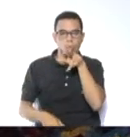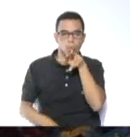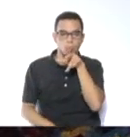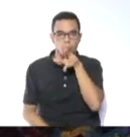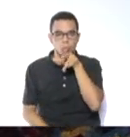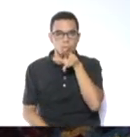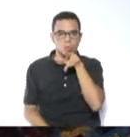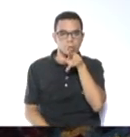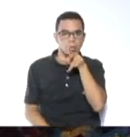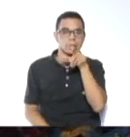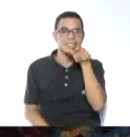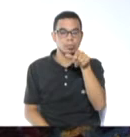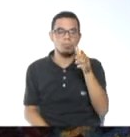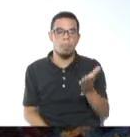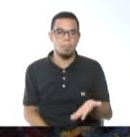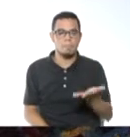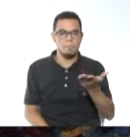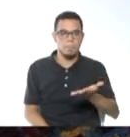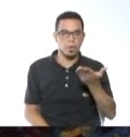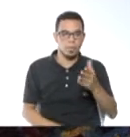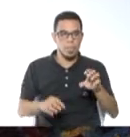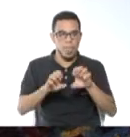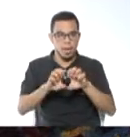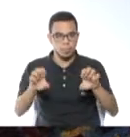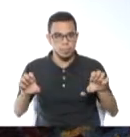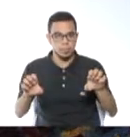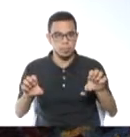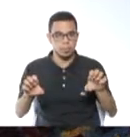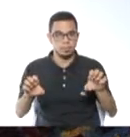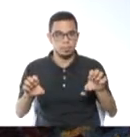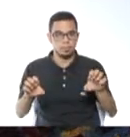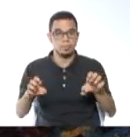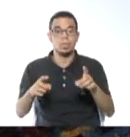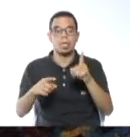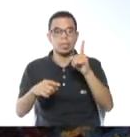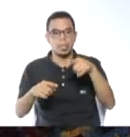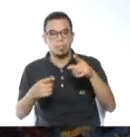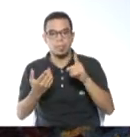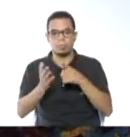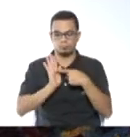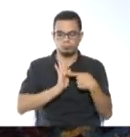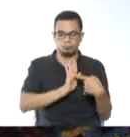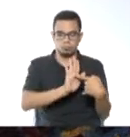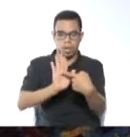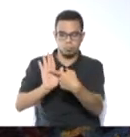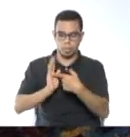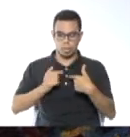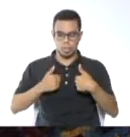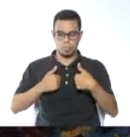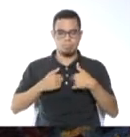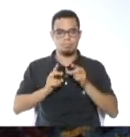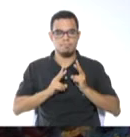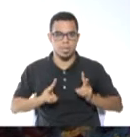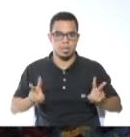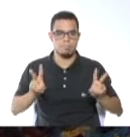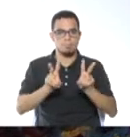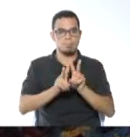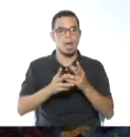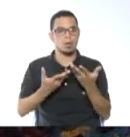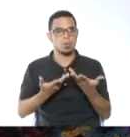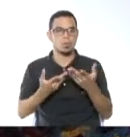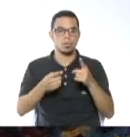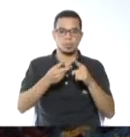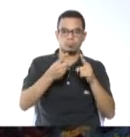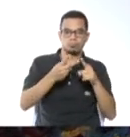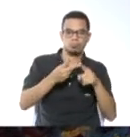oralidad, es una herramienta importante para la educación. Claro. Pero también el modelo, el ejemplo a seguir, pero también otras pautas de